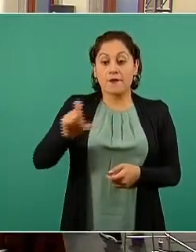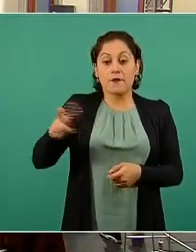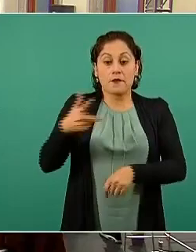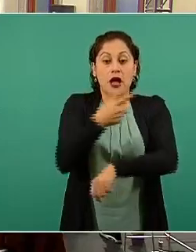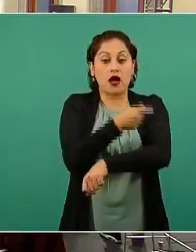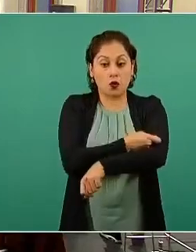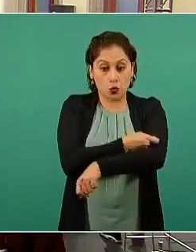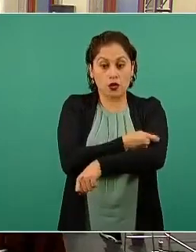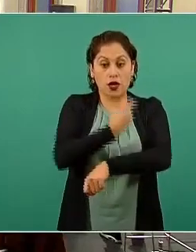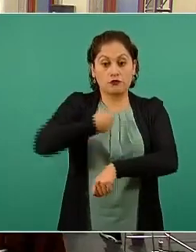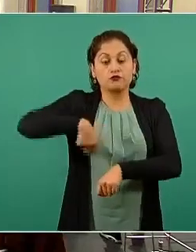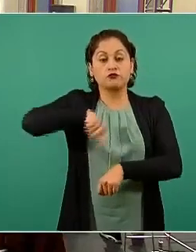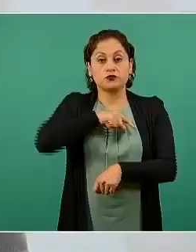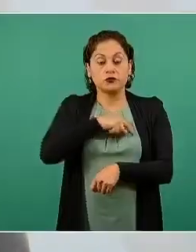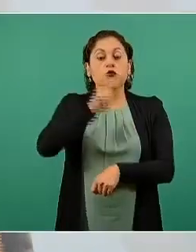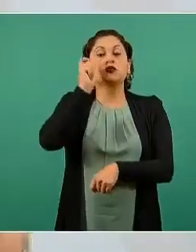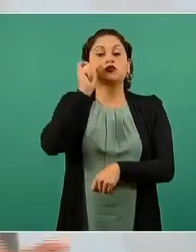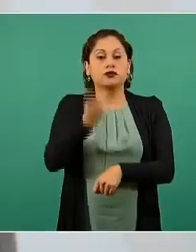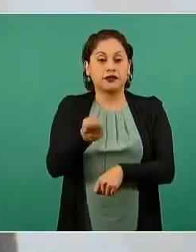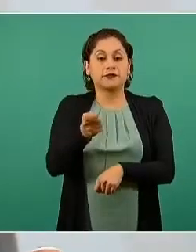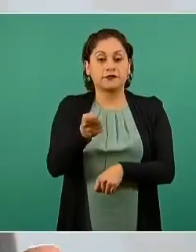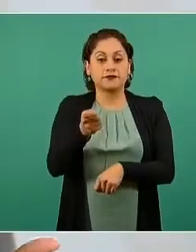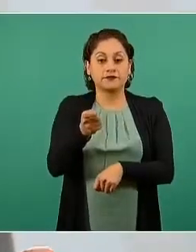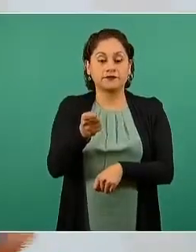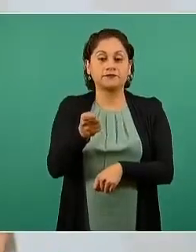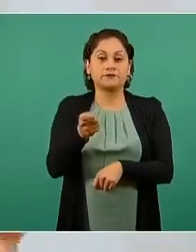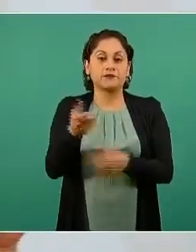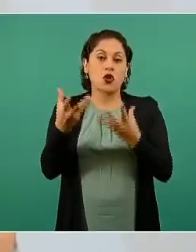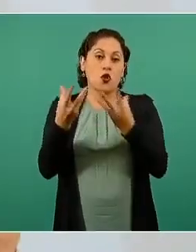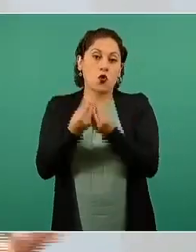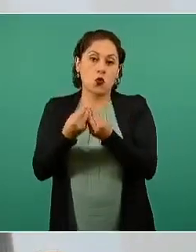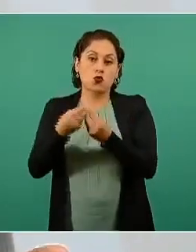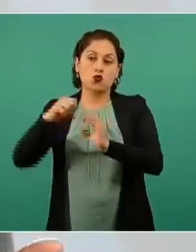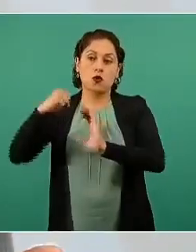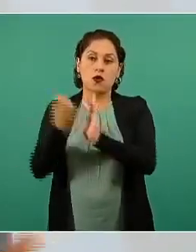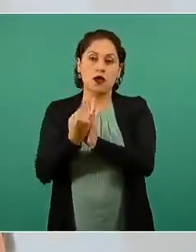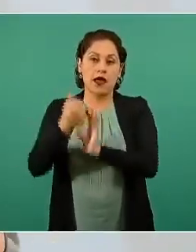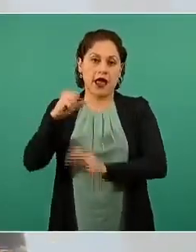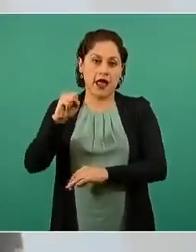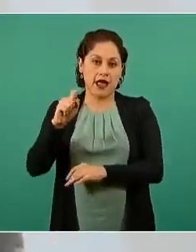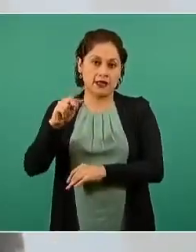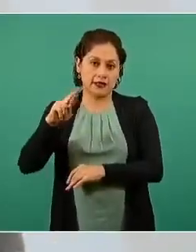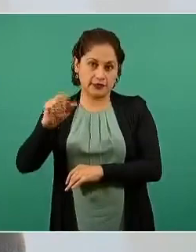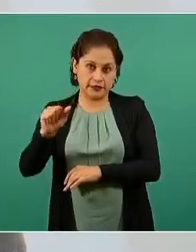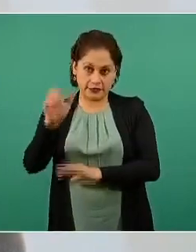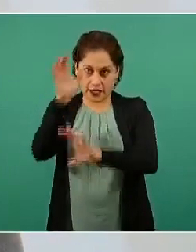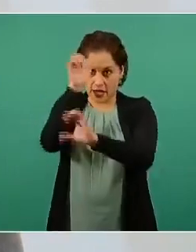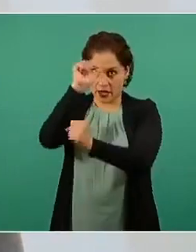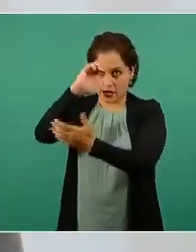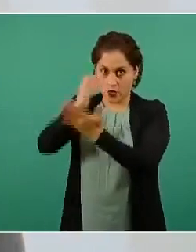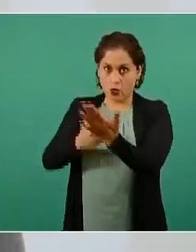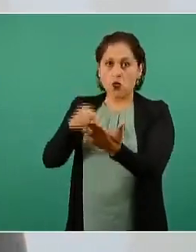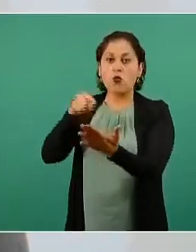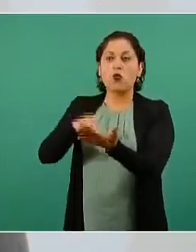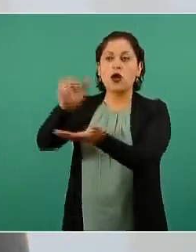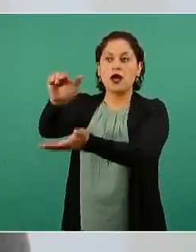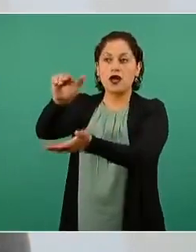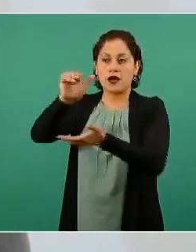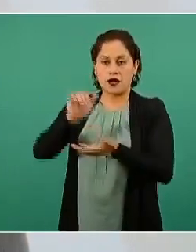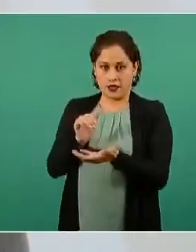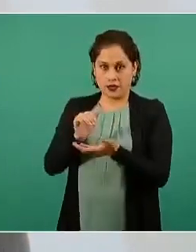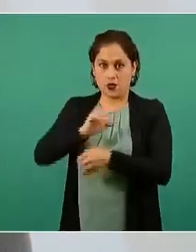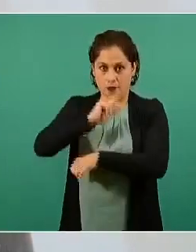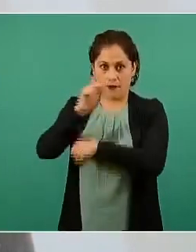contratos son, de nuestros países son con Astra, así que, digamos, el contrato es entrega en el país. AstraZeneca,